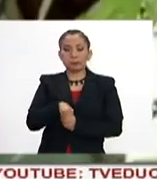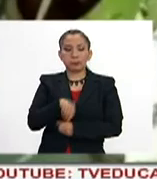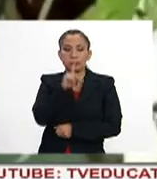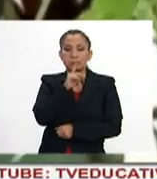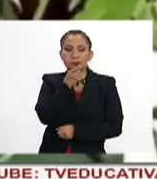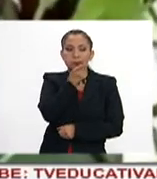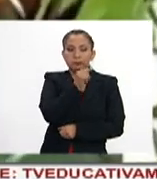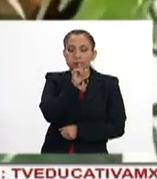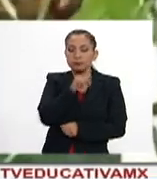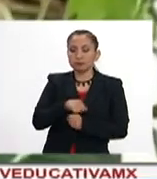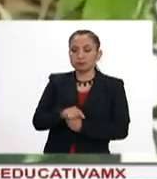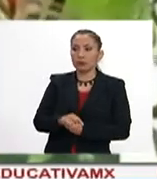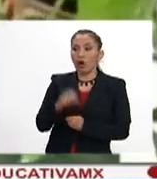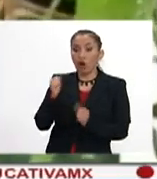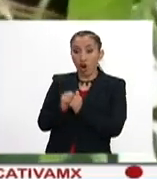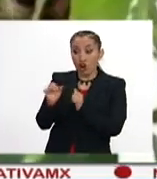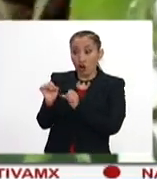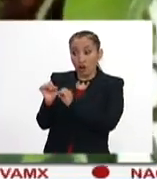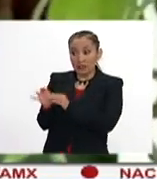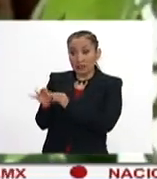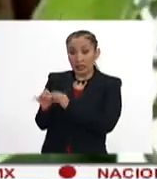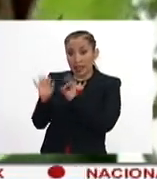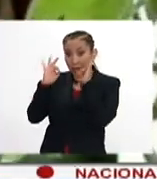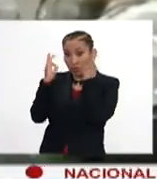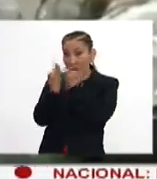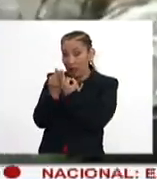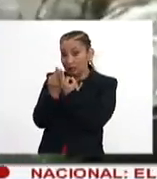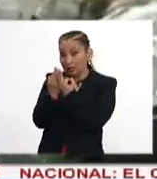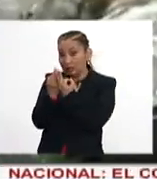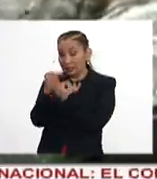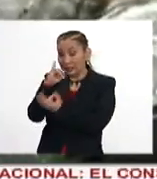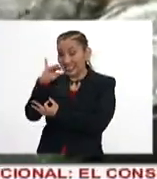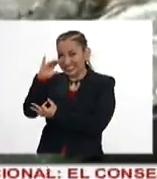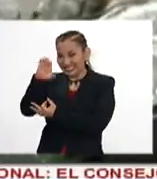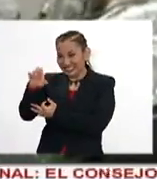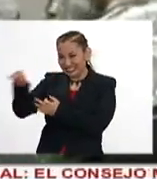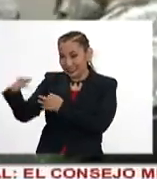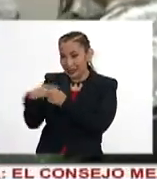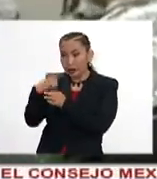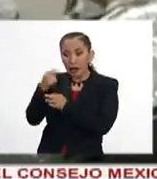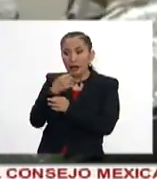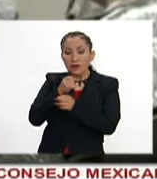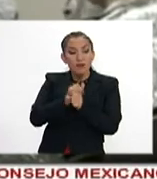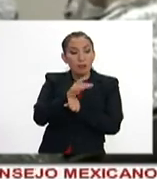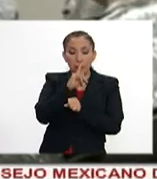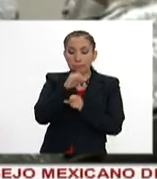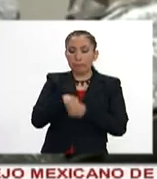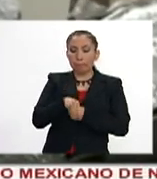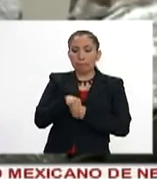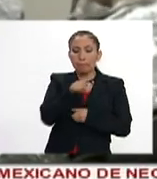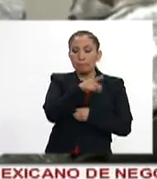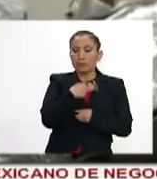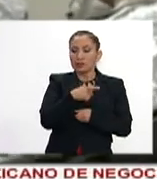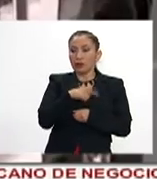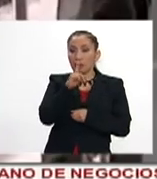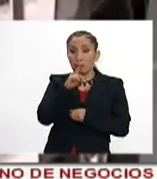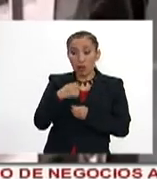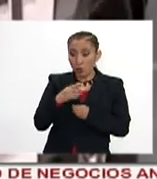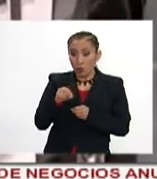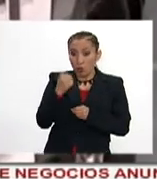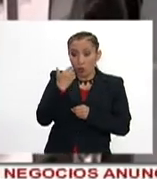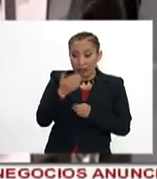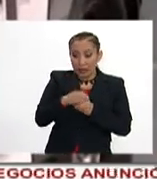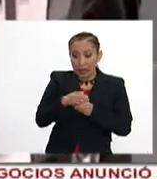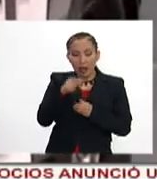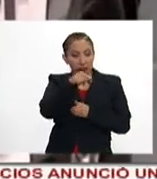cooperen con la Oficina de Inmigración y Aduanas ICE para otorgar información de estatus migratorio de los